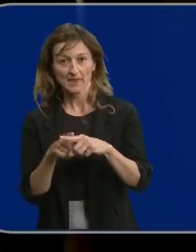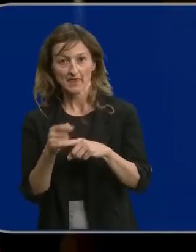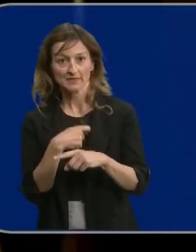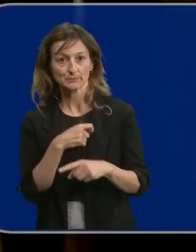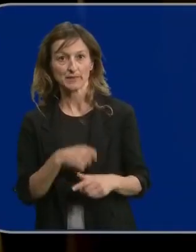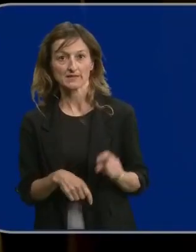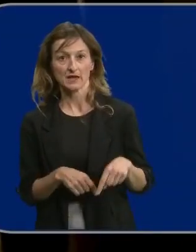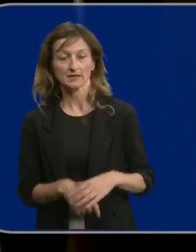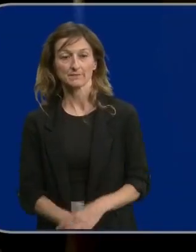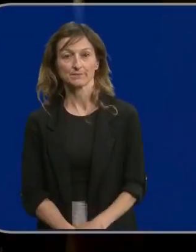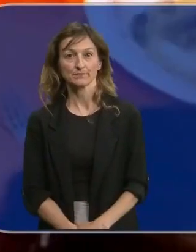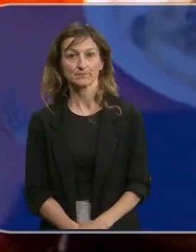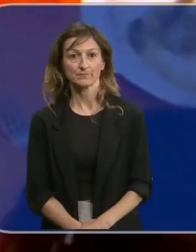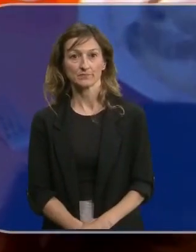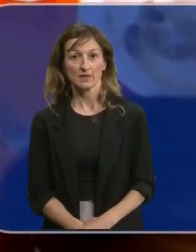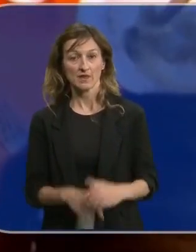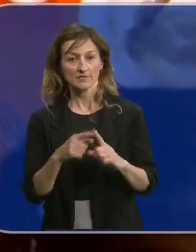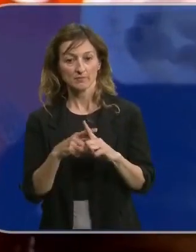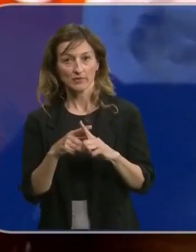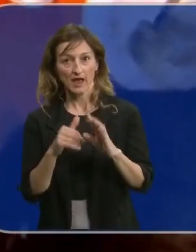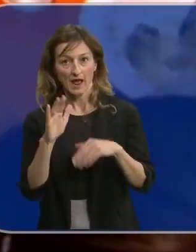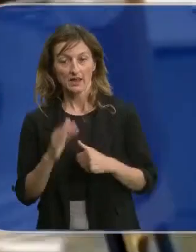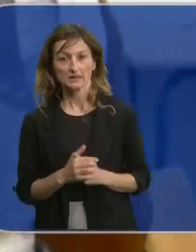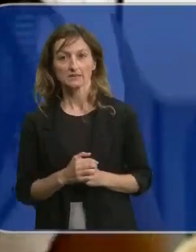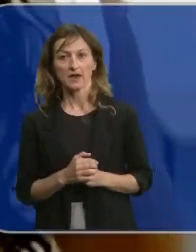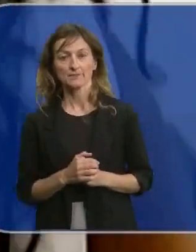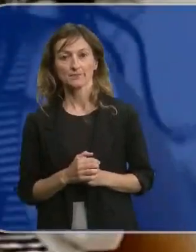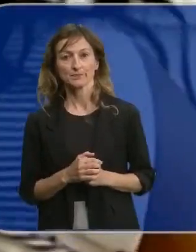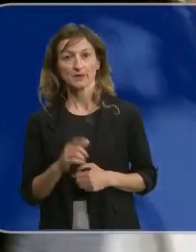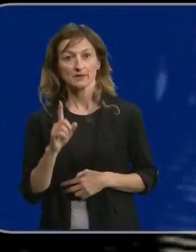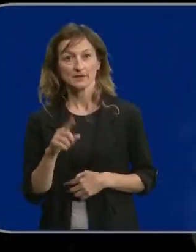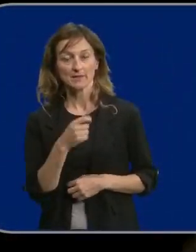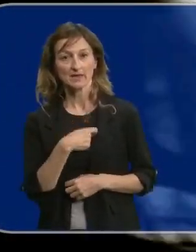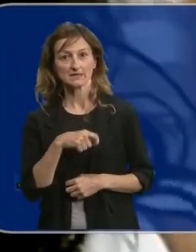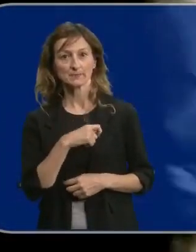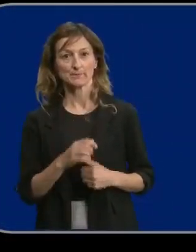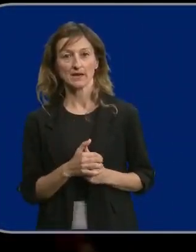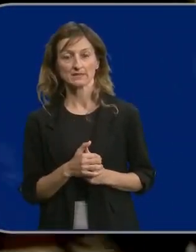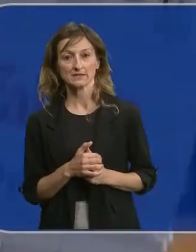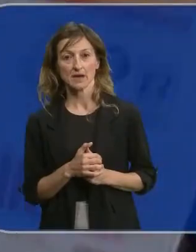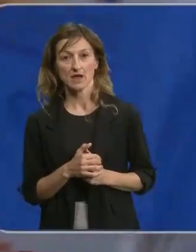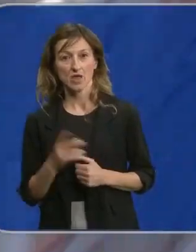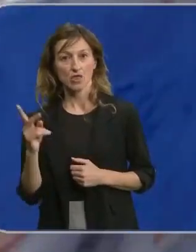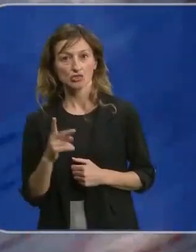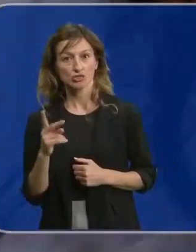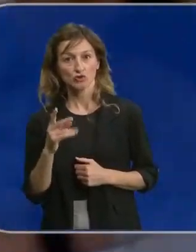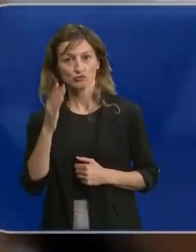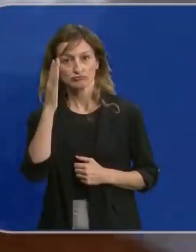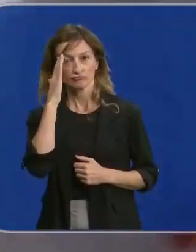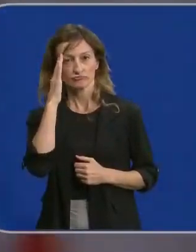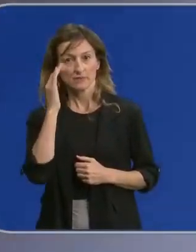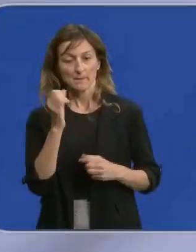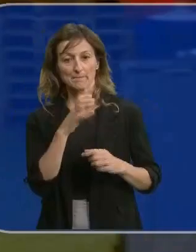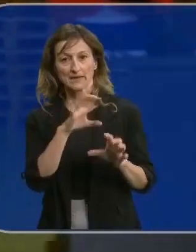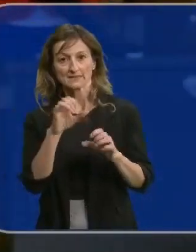nacional la tasa de pobreza infantil es alta altísima y lo es también en España ambos encabezan la lista de